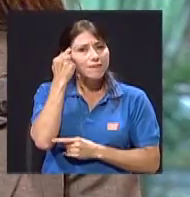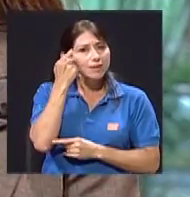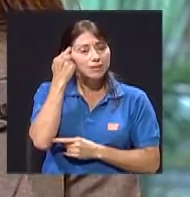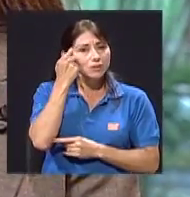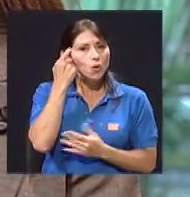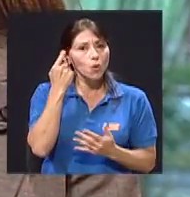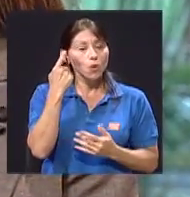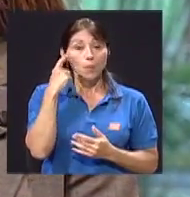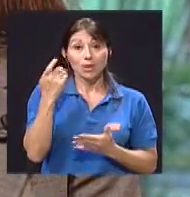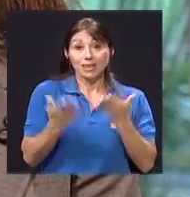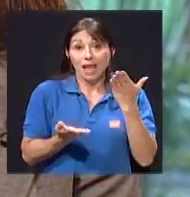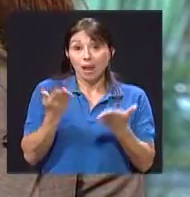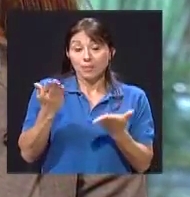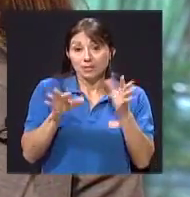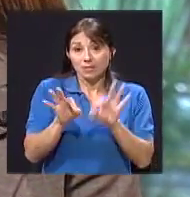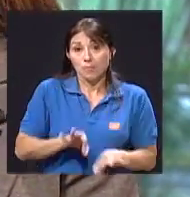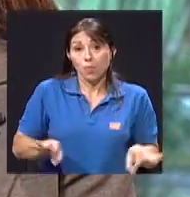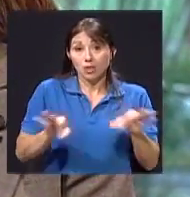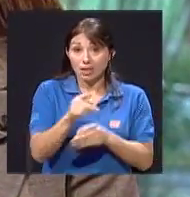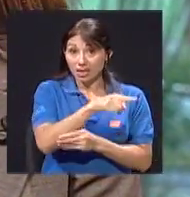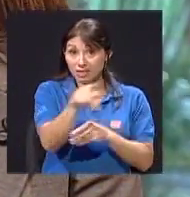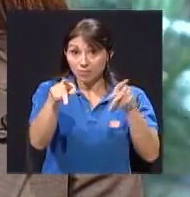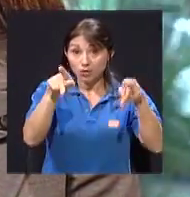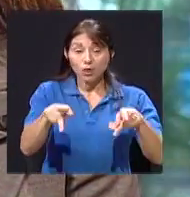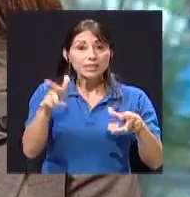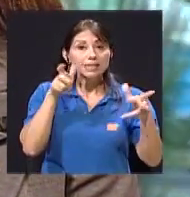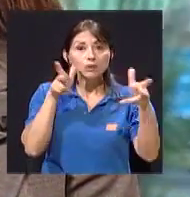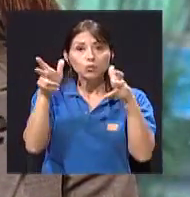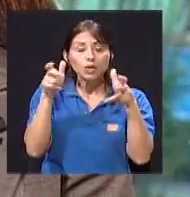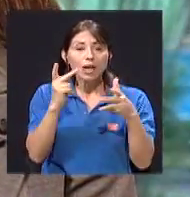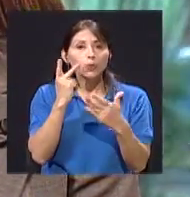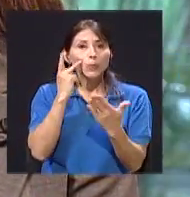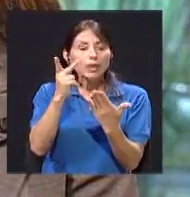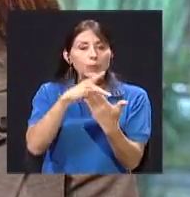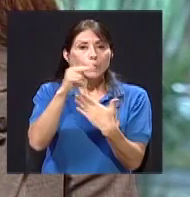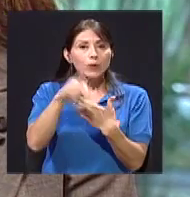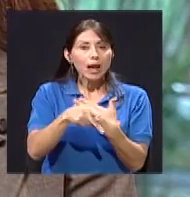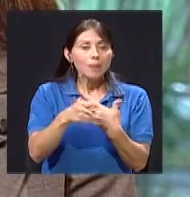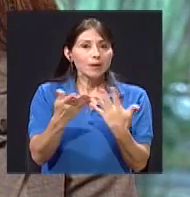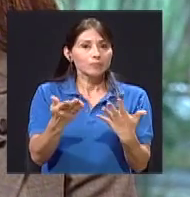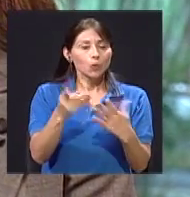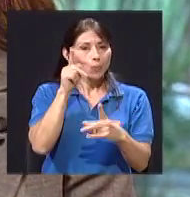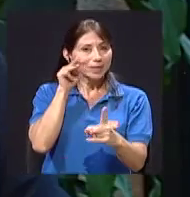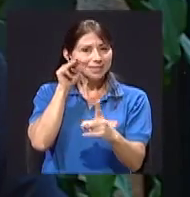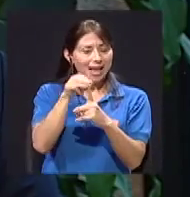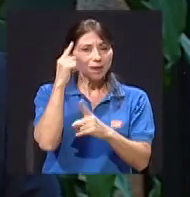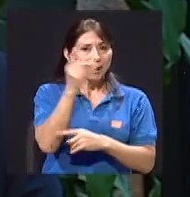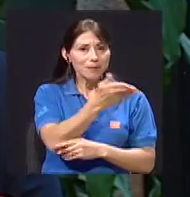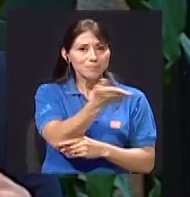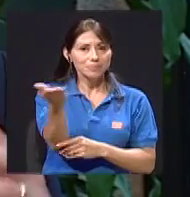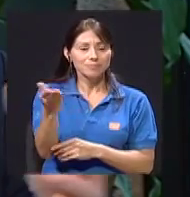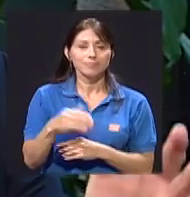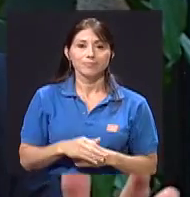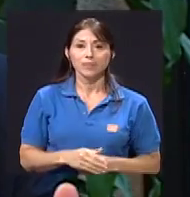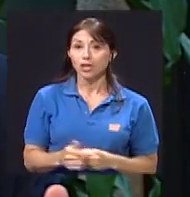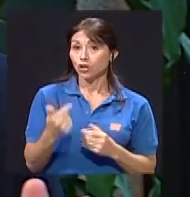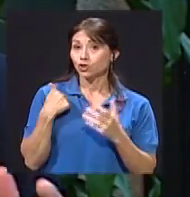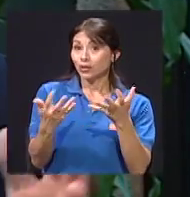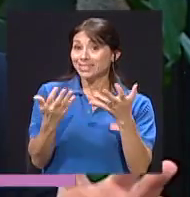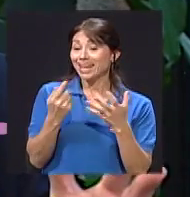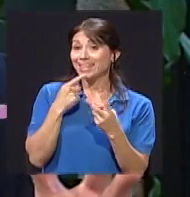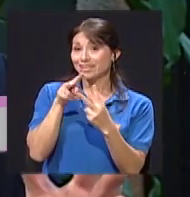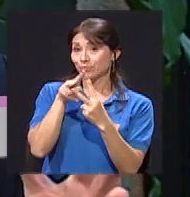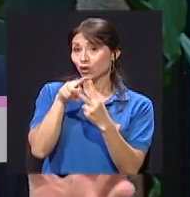sería importante tal vez que nos están escuchando, nos están viendo también en muchas comunidades, un mensaje para estos televidentes. Yo quisiera quizá destacar dos